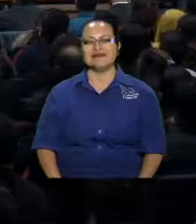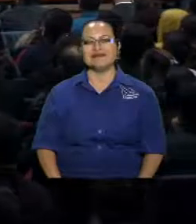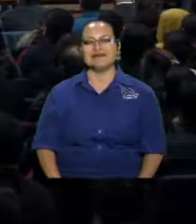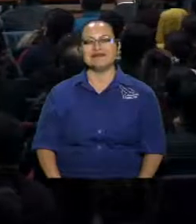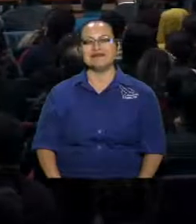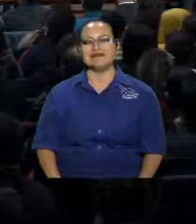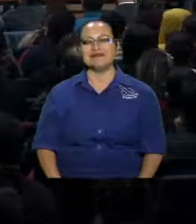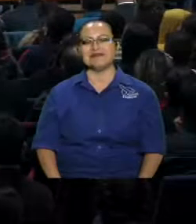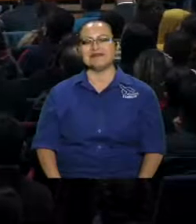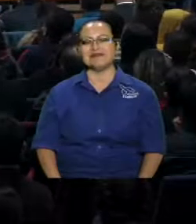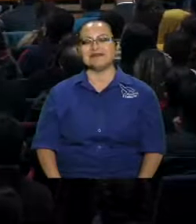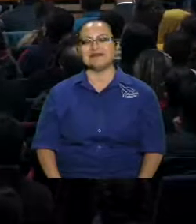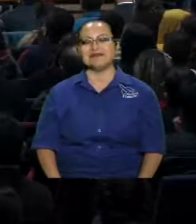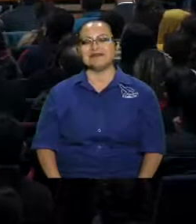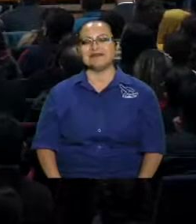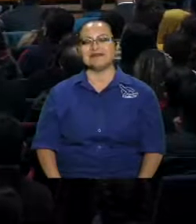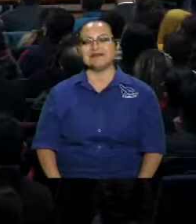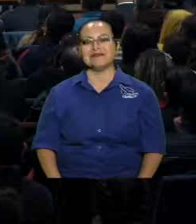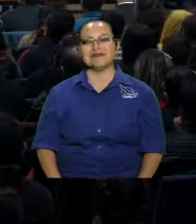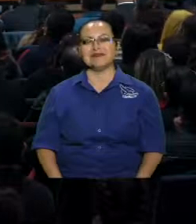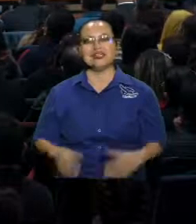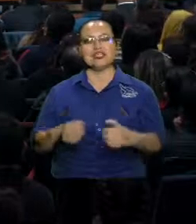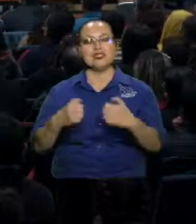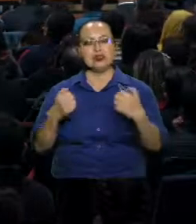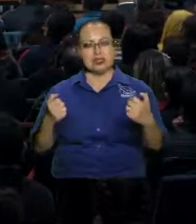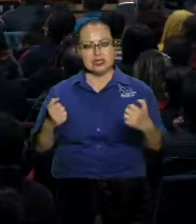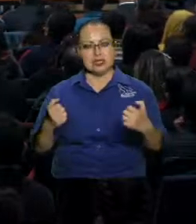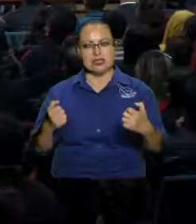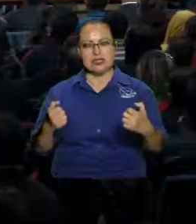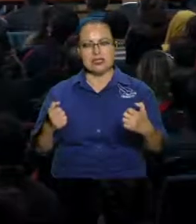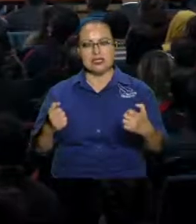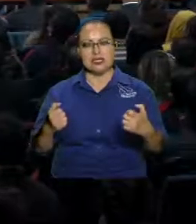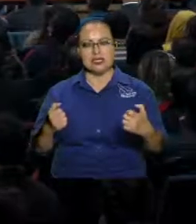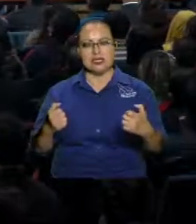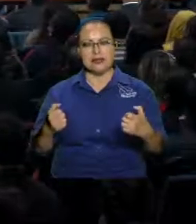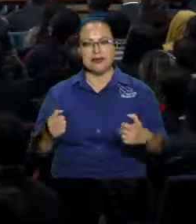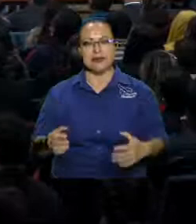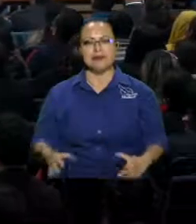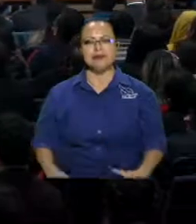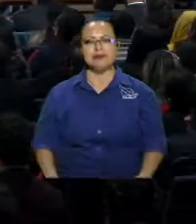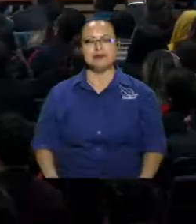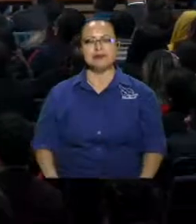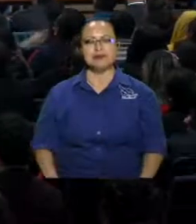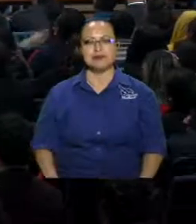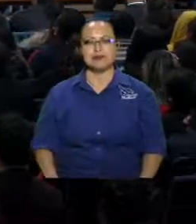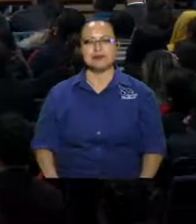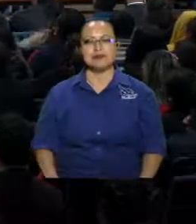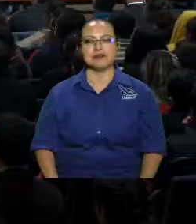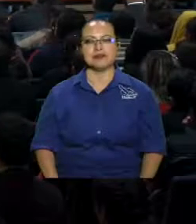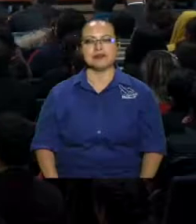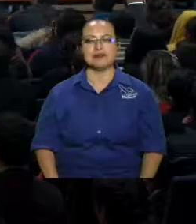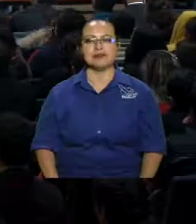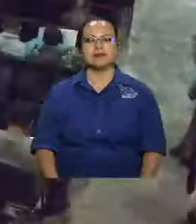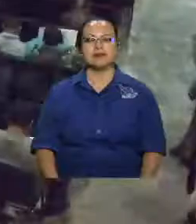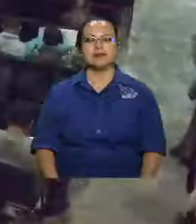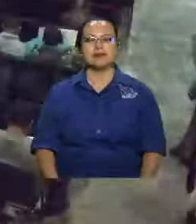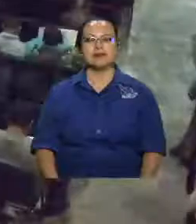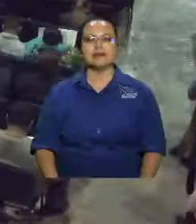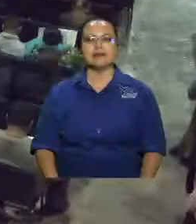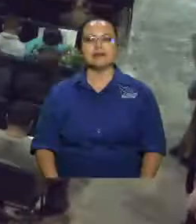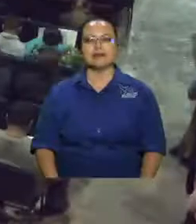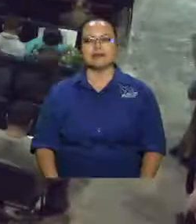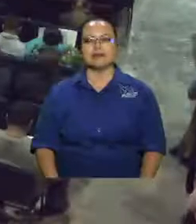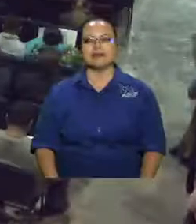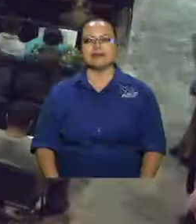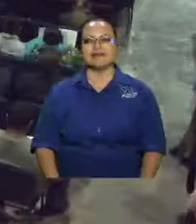Hasta me manchó mi zapato la manzanita. Ya estuvo. Entonces, ahora miremos esto. Rápido. Solo estos 4 ya